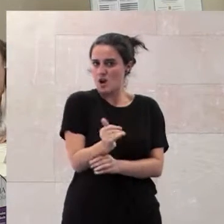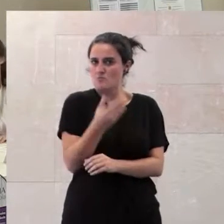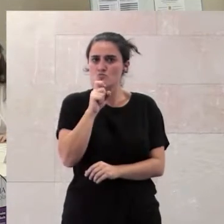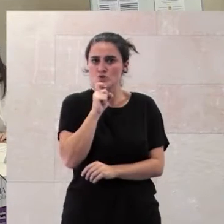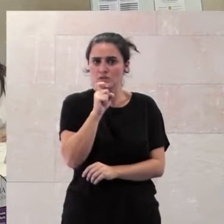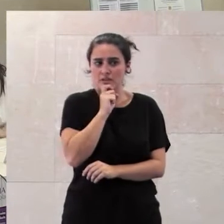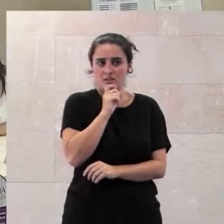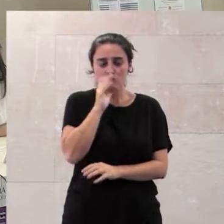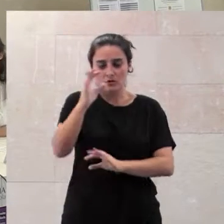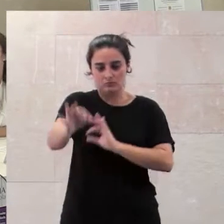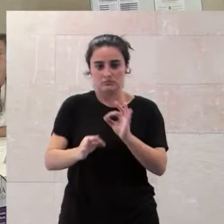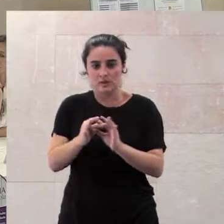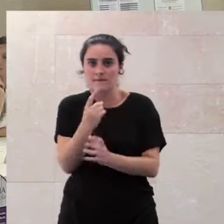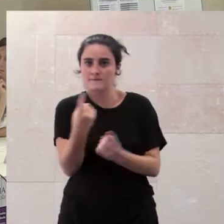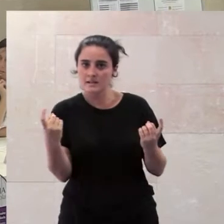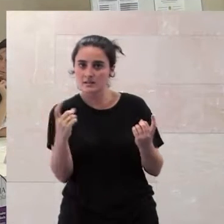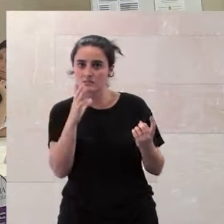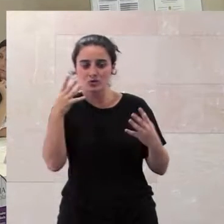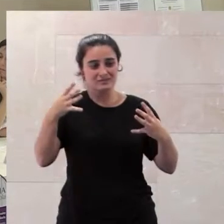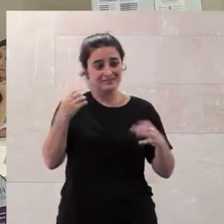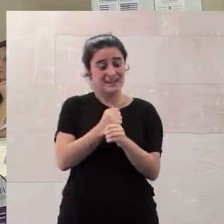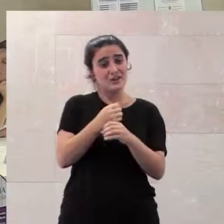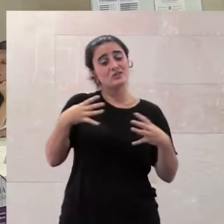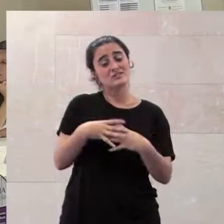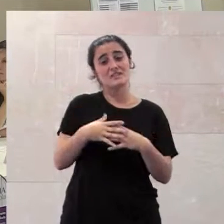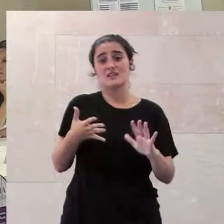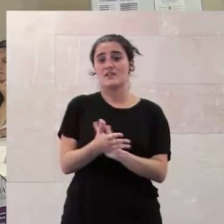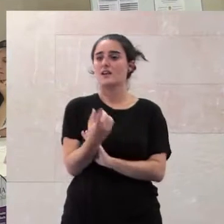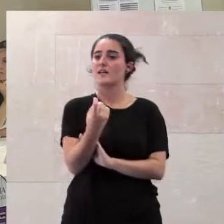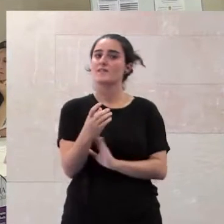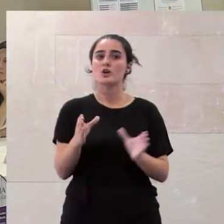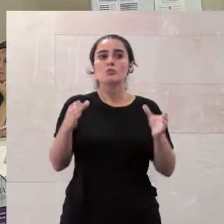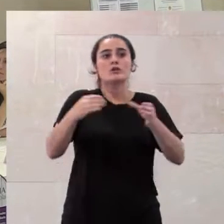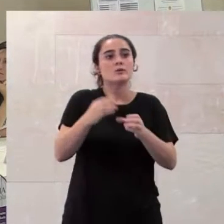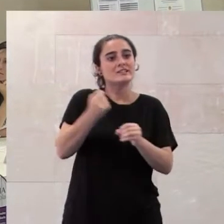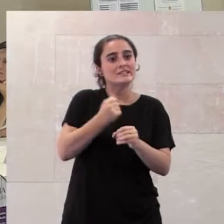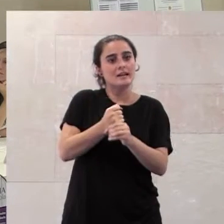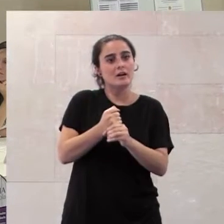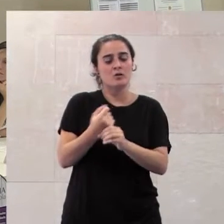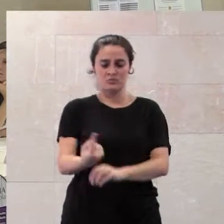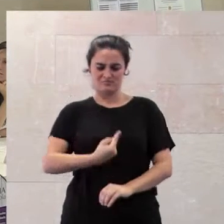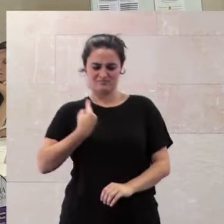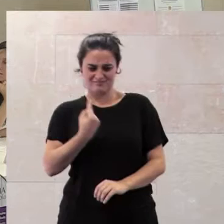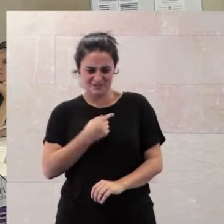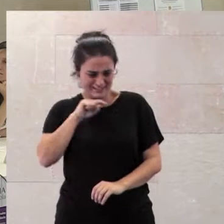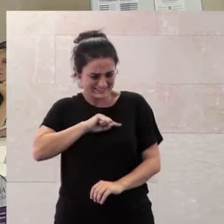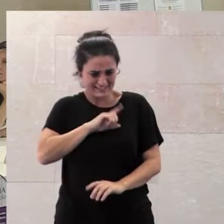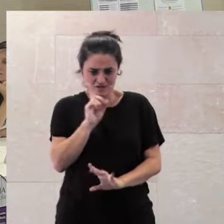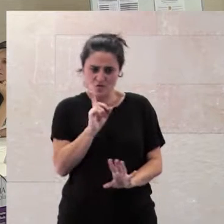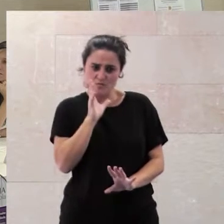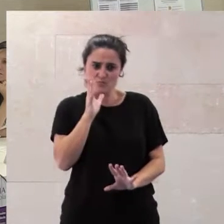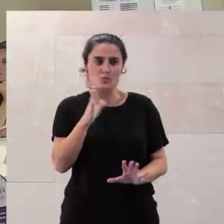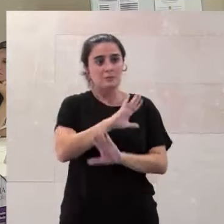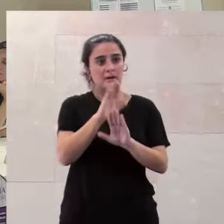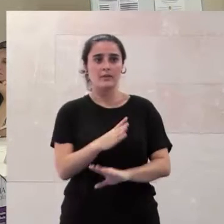muy enriquecedor, porque el trabajo en red, primero, nos hace trabajar desde lo colectivo y no sentirnos solas, porque aunque esto parezca que aquí estamos muchos, luego es un